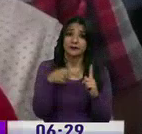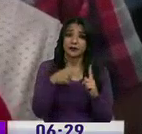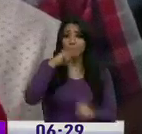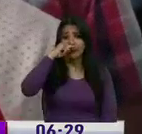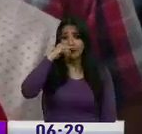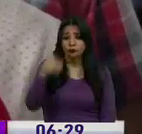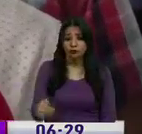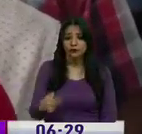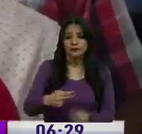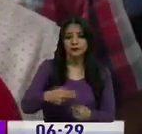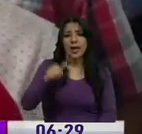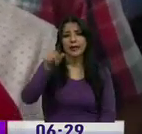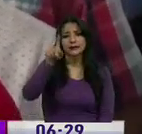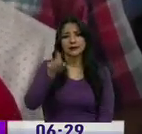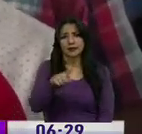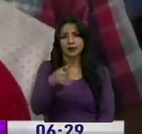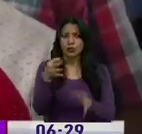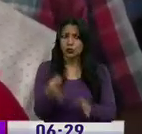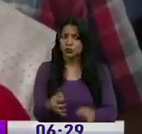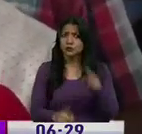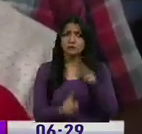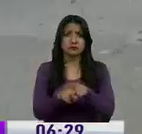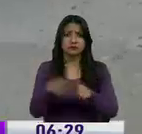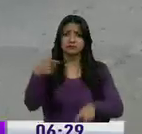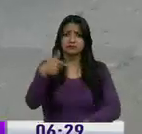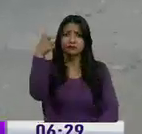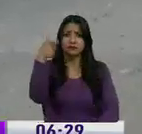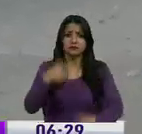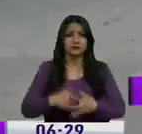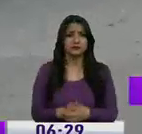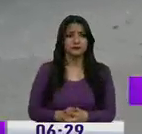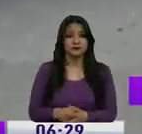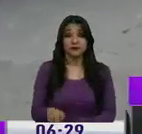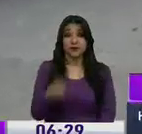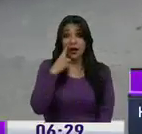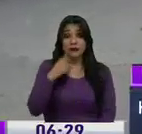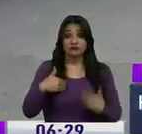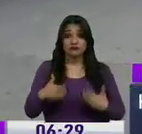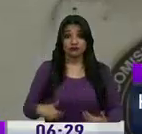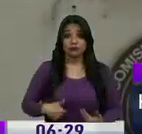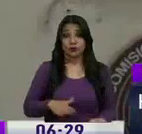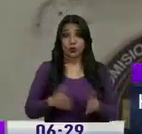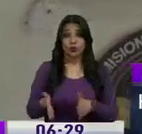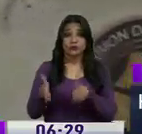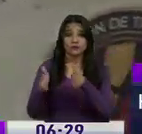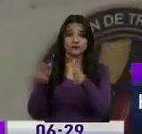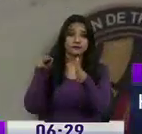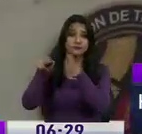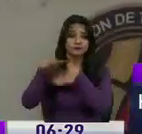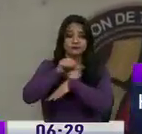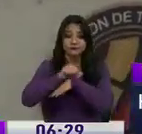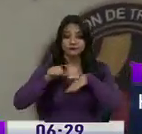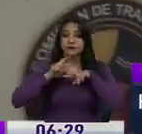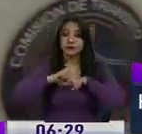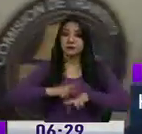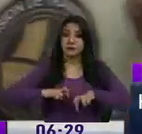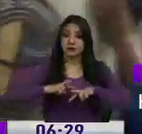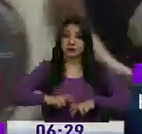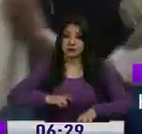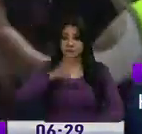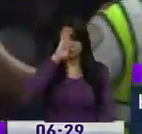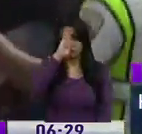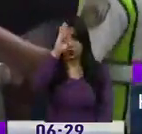nadie espera que pase algo así el cuerpo de morejón fue trasladado a la morgue para las pericias de ley mientras la policía